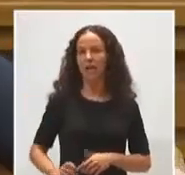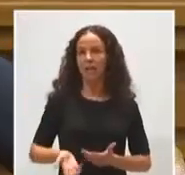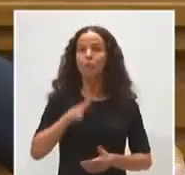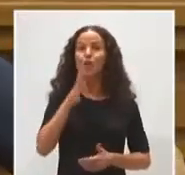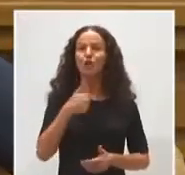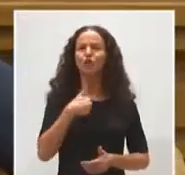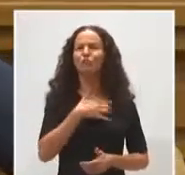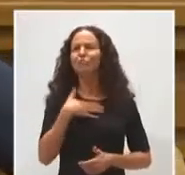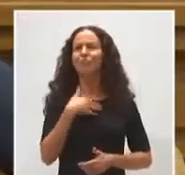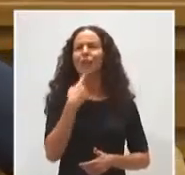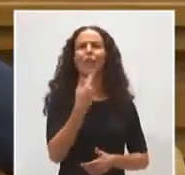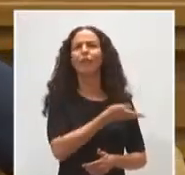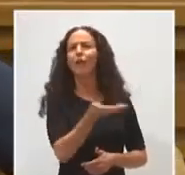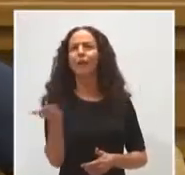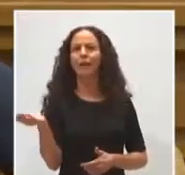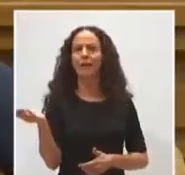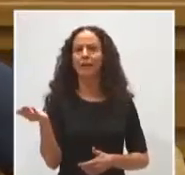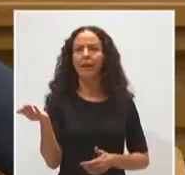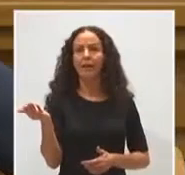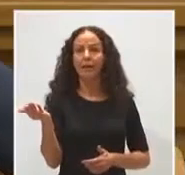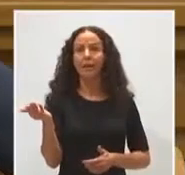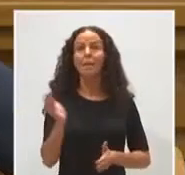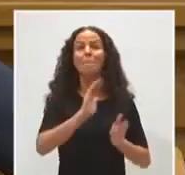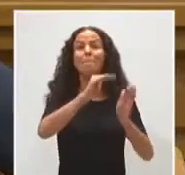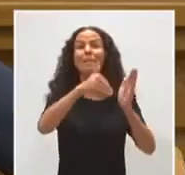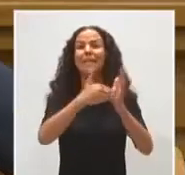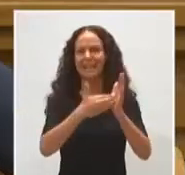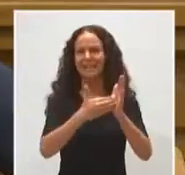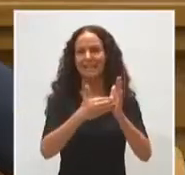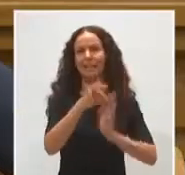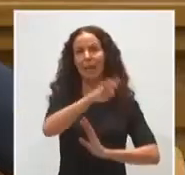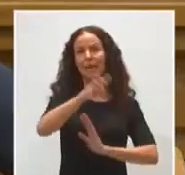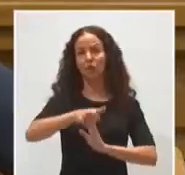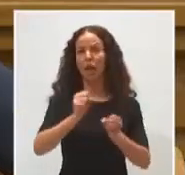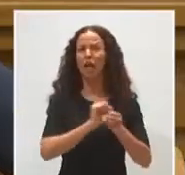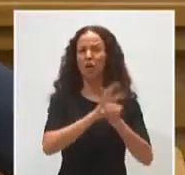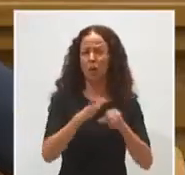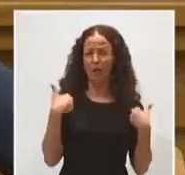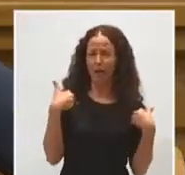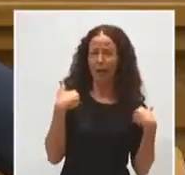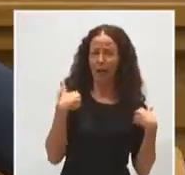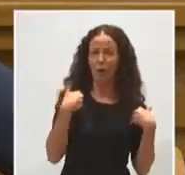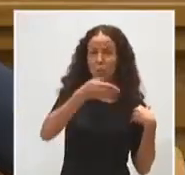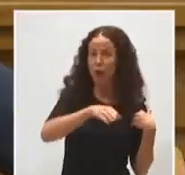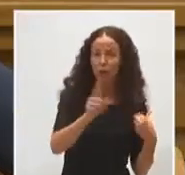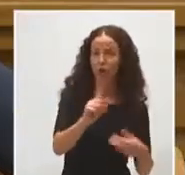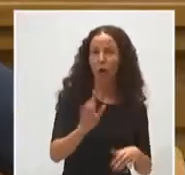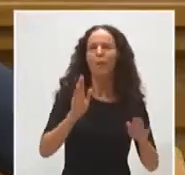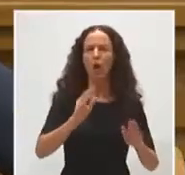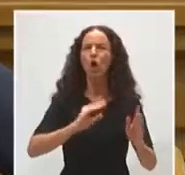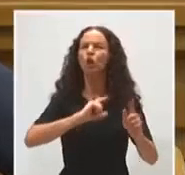a toda la gente que son miles y miles de personas que han tenido kobe no han fallecido pero siguen arrastrando